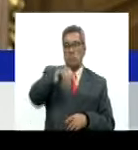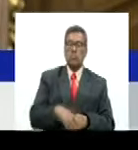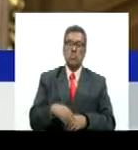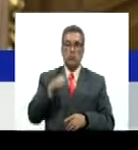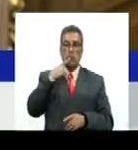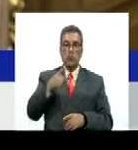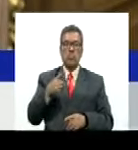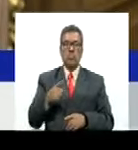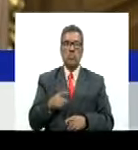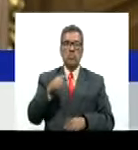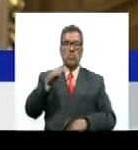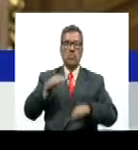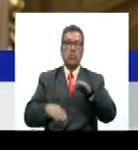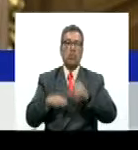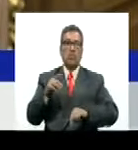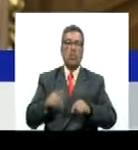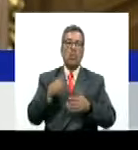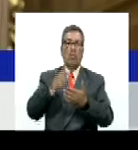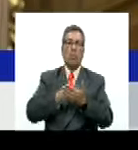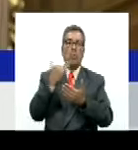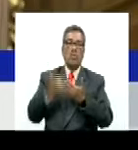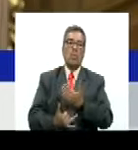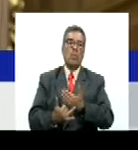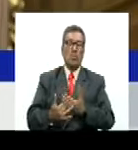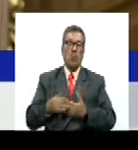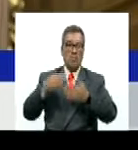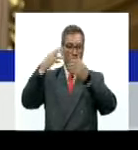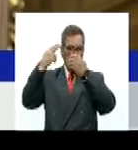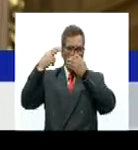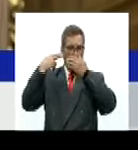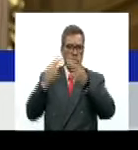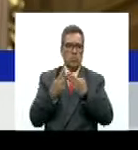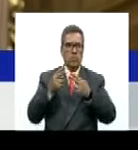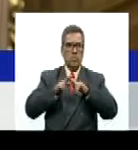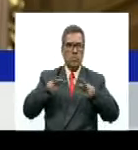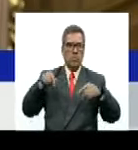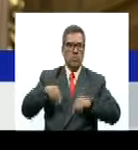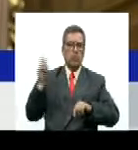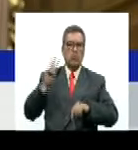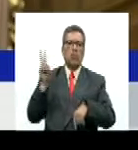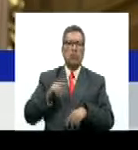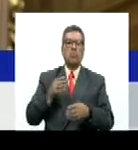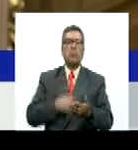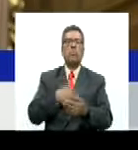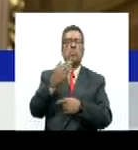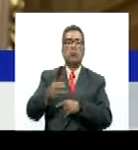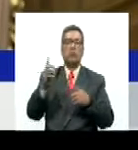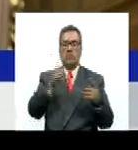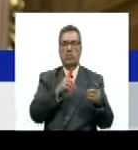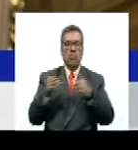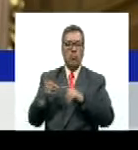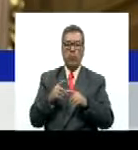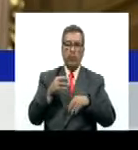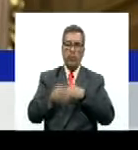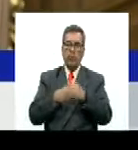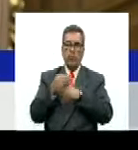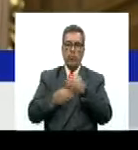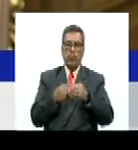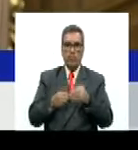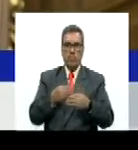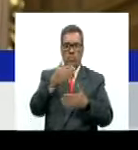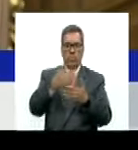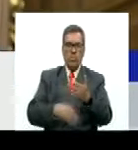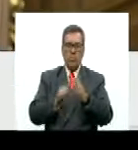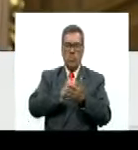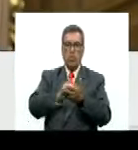la desarticulación de un plan terrorista contra la paz de Venezuela, seguido de un debate de conformidad con lo consagrado